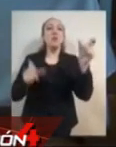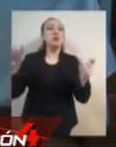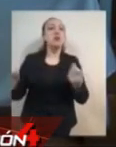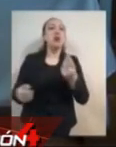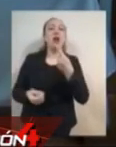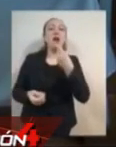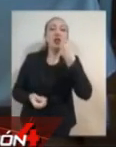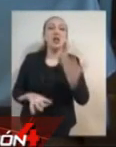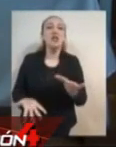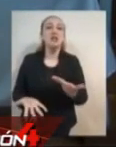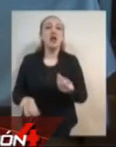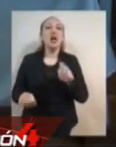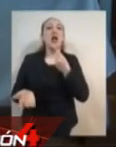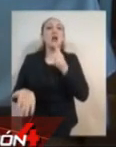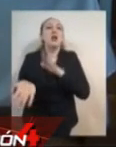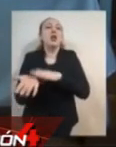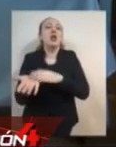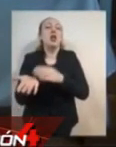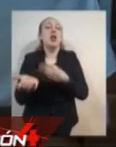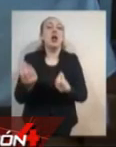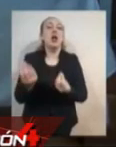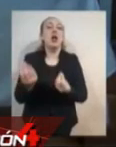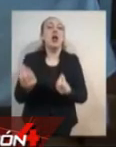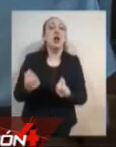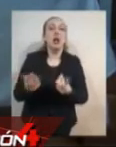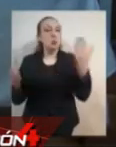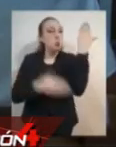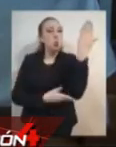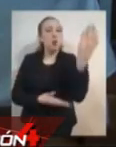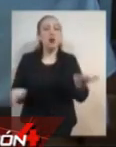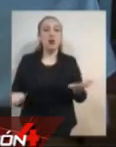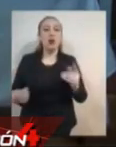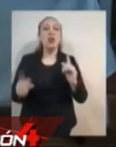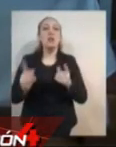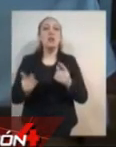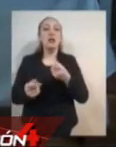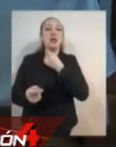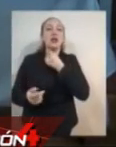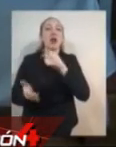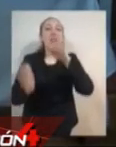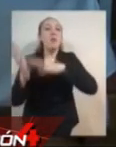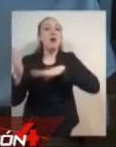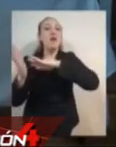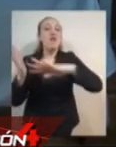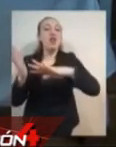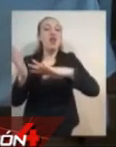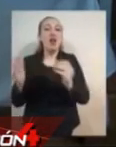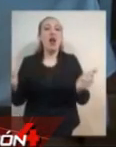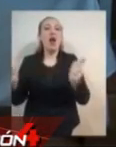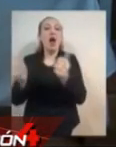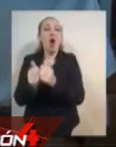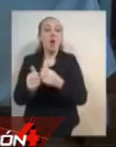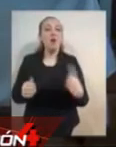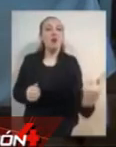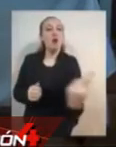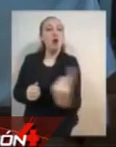tienen respecto de esta arteria, que se planifica un ente que acompañará toda la obra,